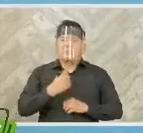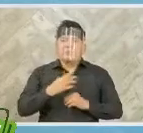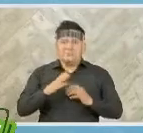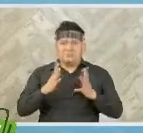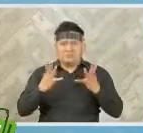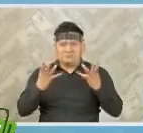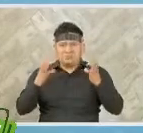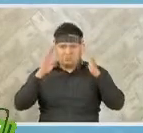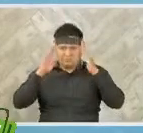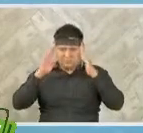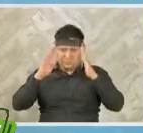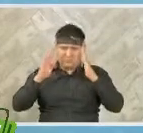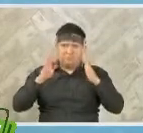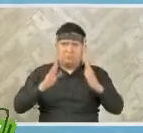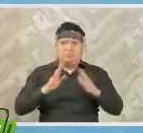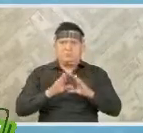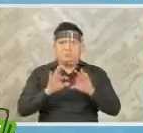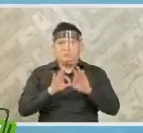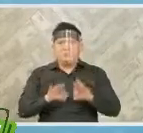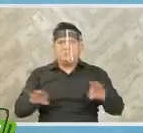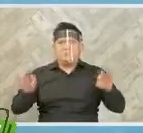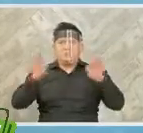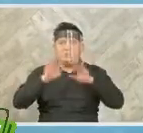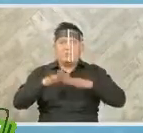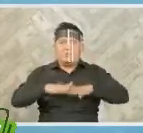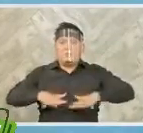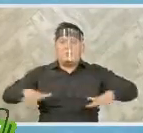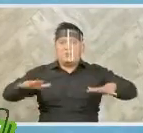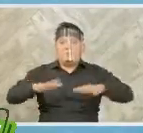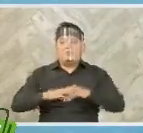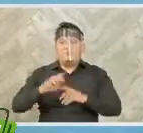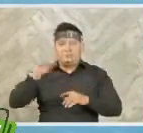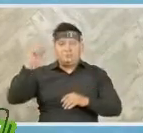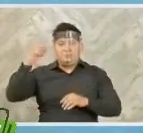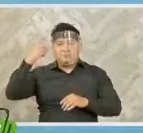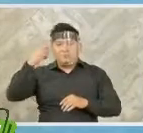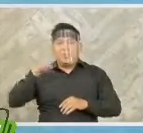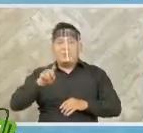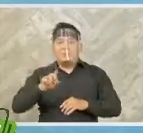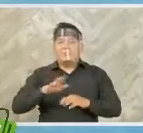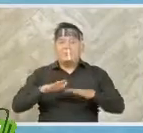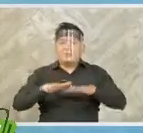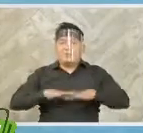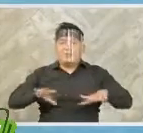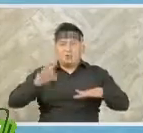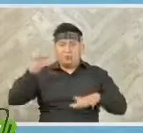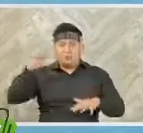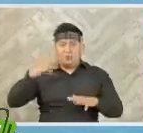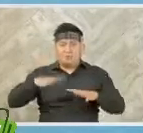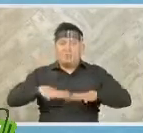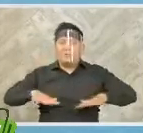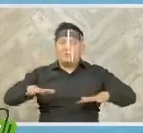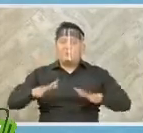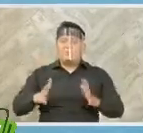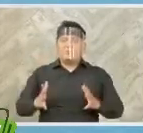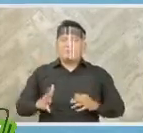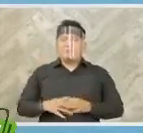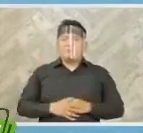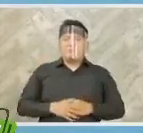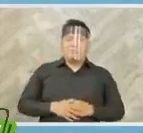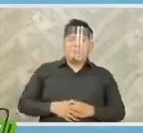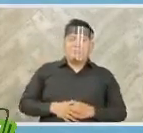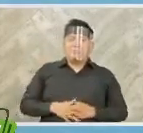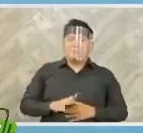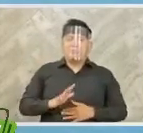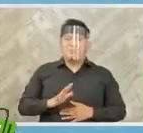en un aspecto fundamental que es el espacio público, porque el espacio público es el laboratorio de la convivencia, es allí